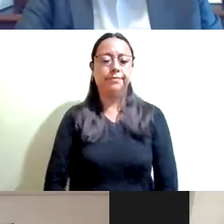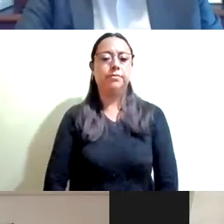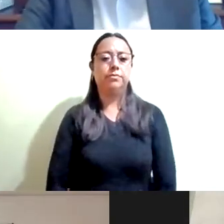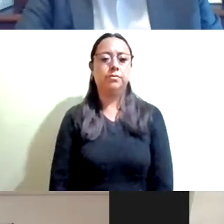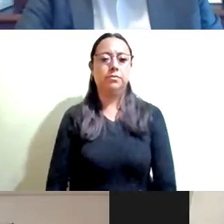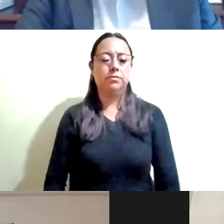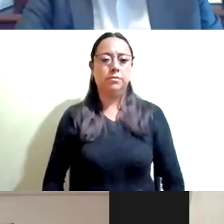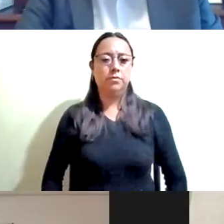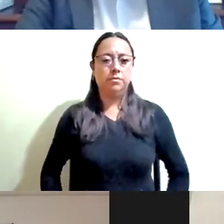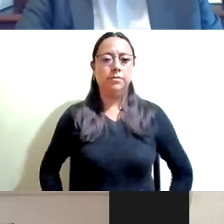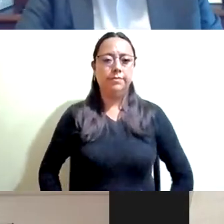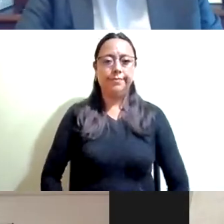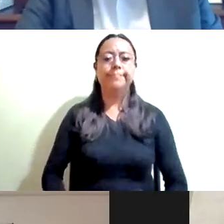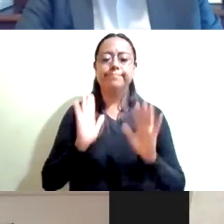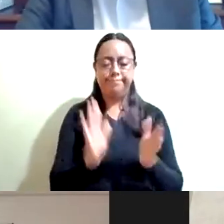Ya quedó, diputado presidente.